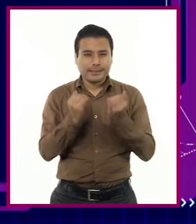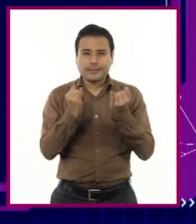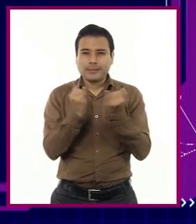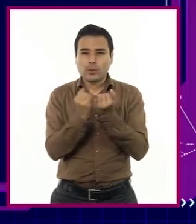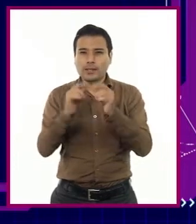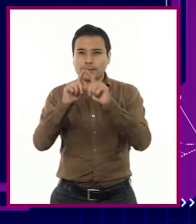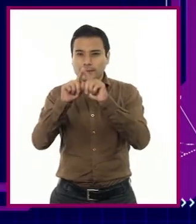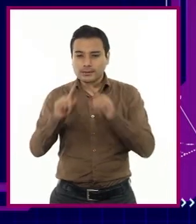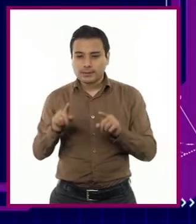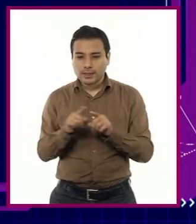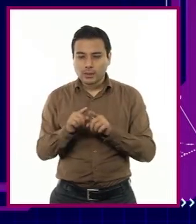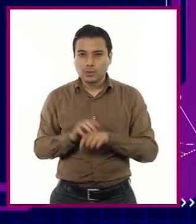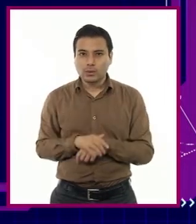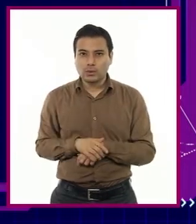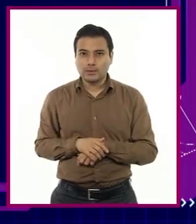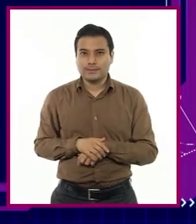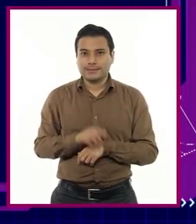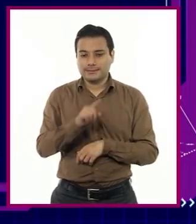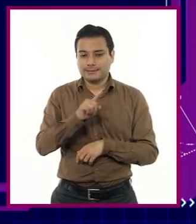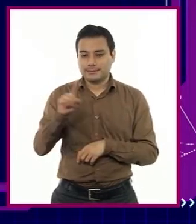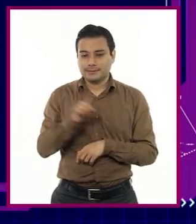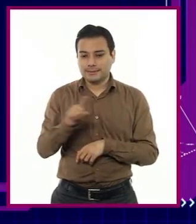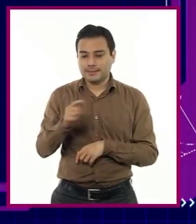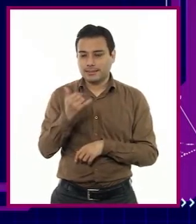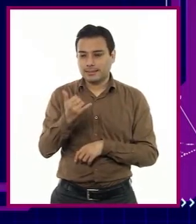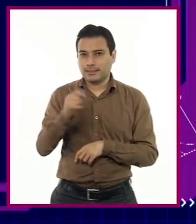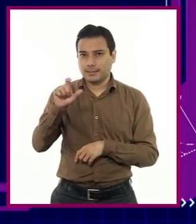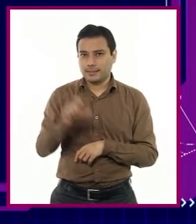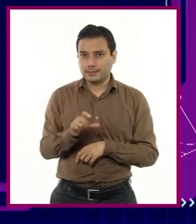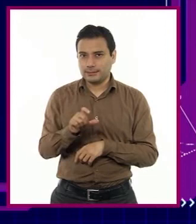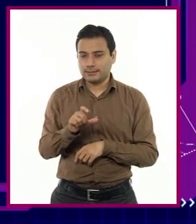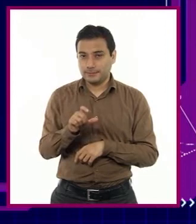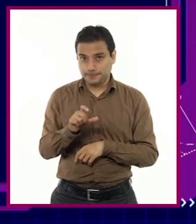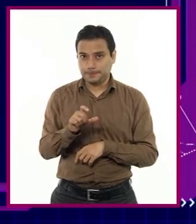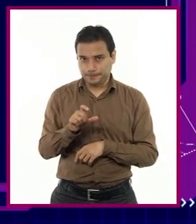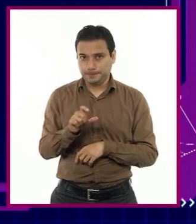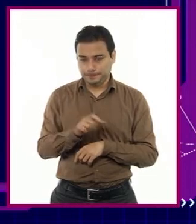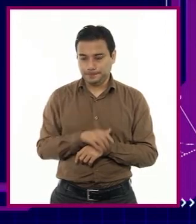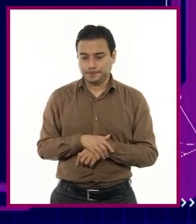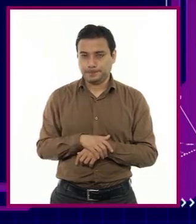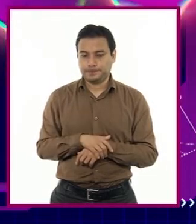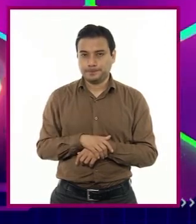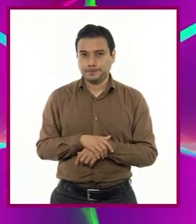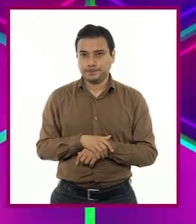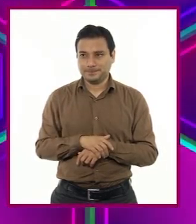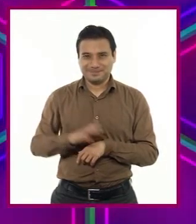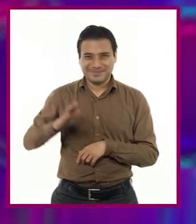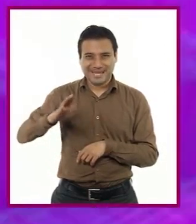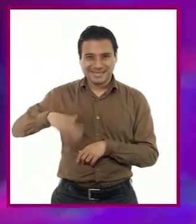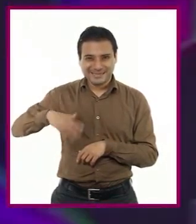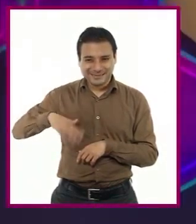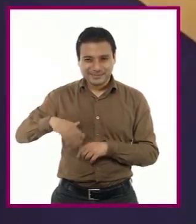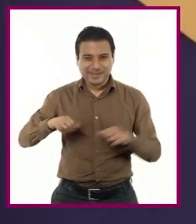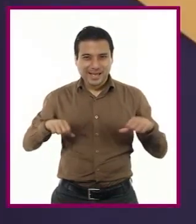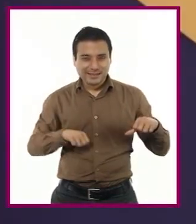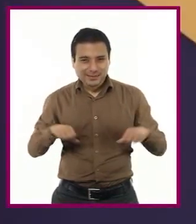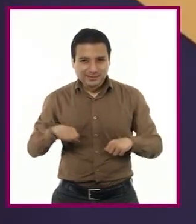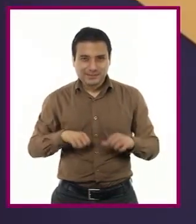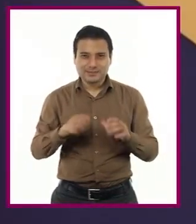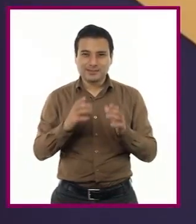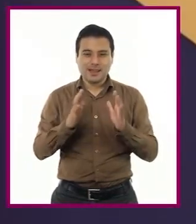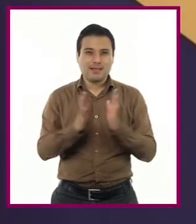es congruente con el triángulo ZYX. Con las actividades anteriores, logramos